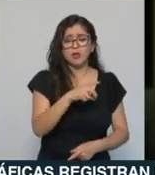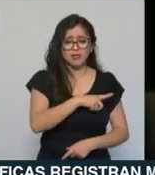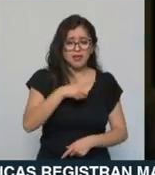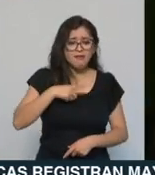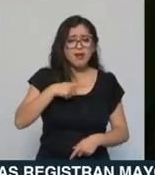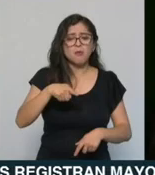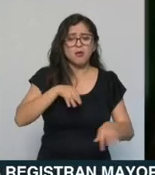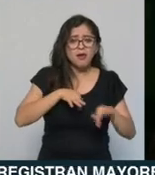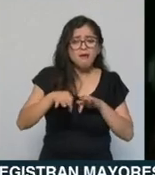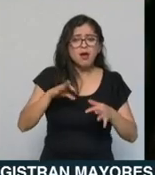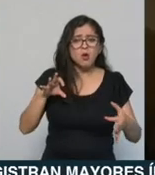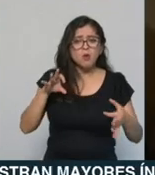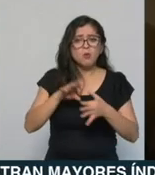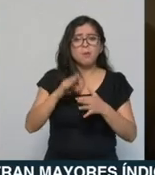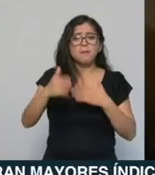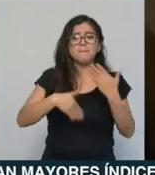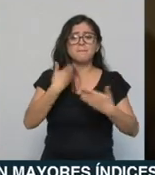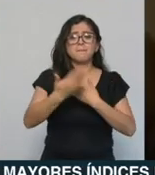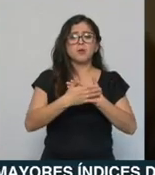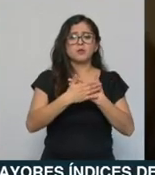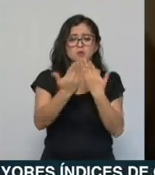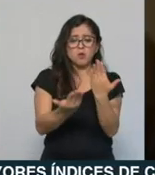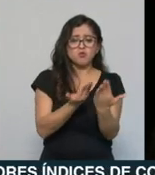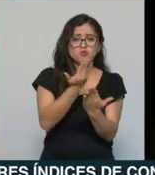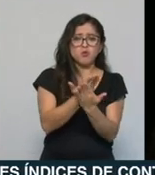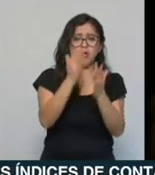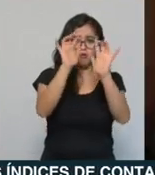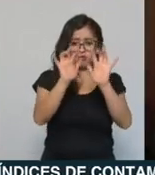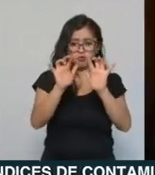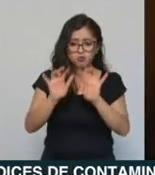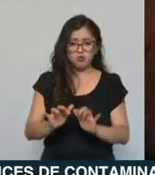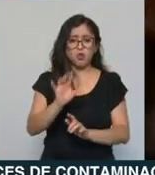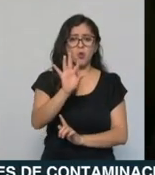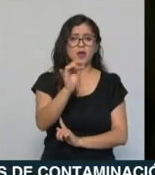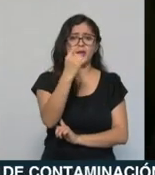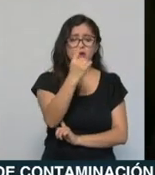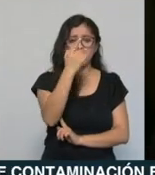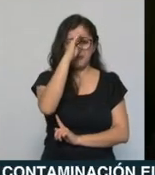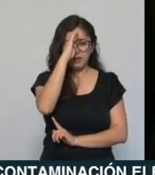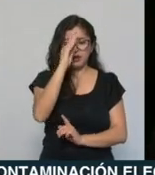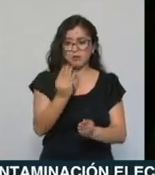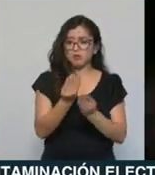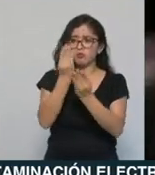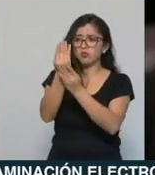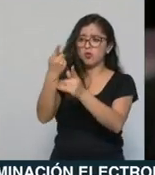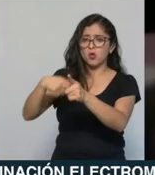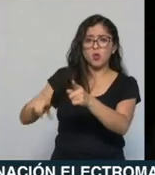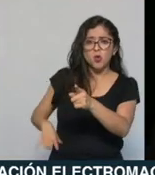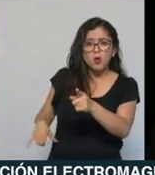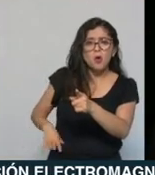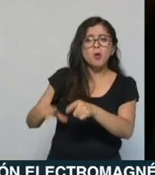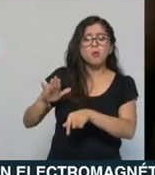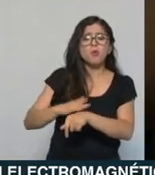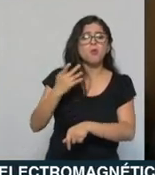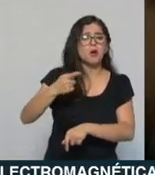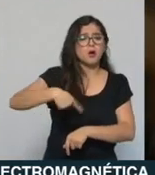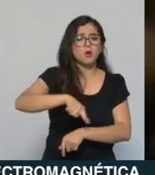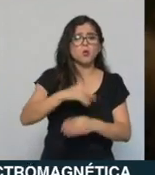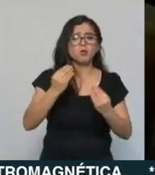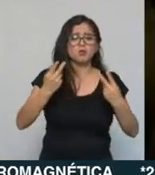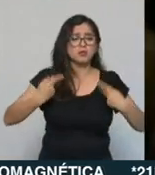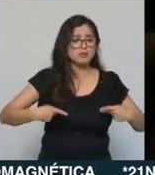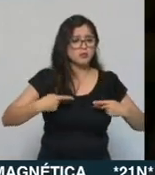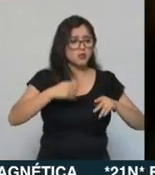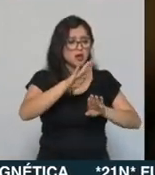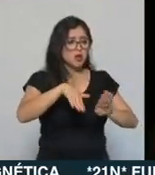vamos a dar, como hay un pliego apetitorio de las autoridades de 41 razones, el por qué se nos estaban bailando con nuestros derechos, que es nuestro eslogan,